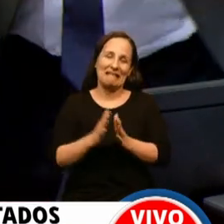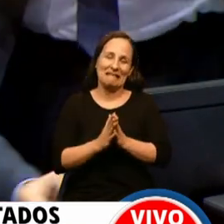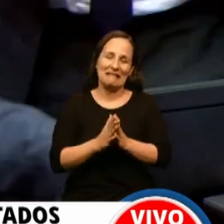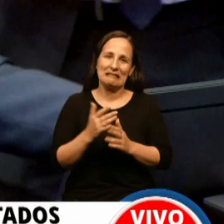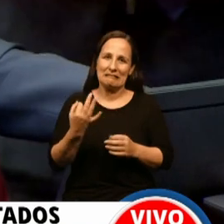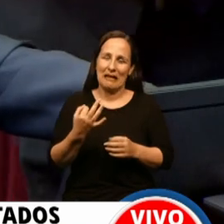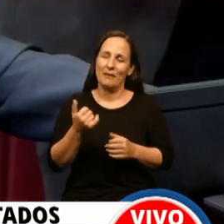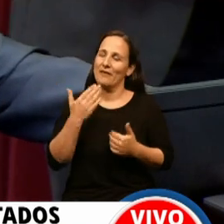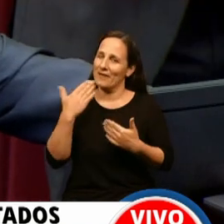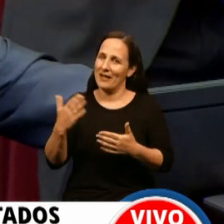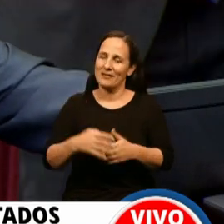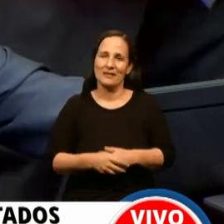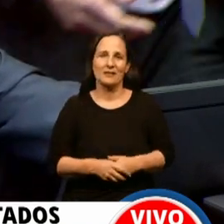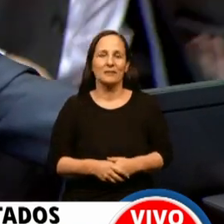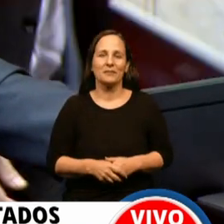gracias